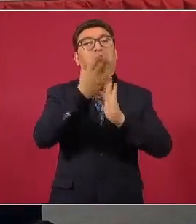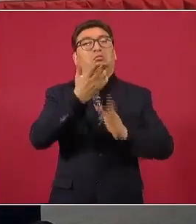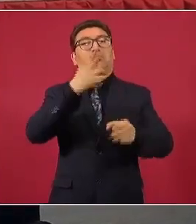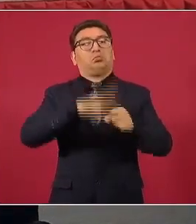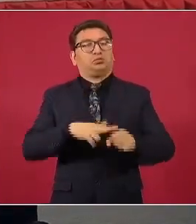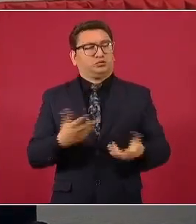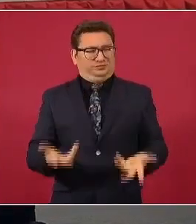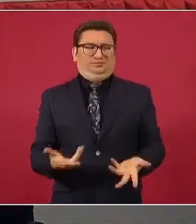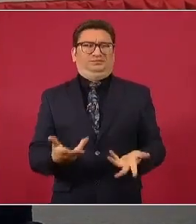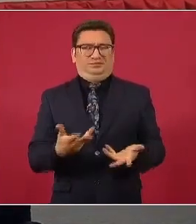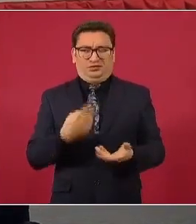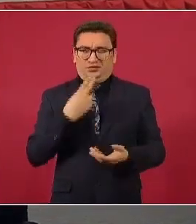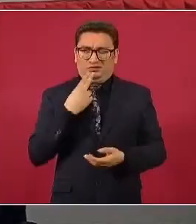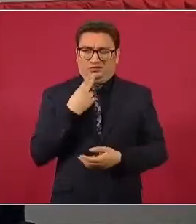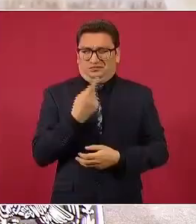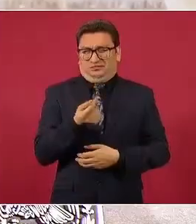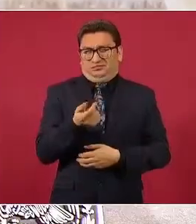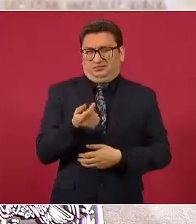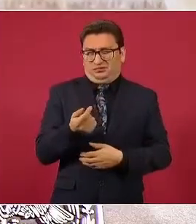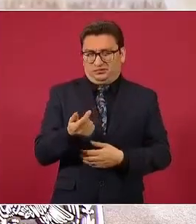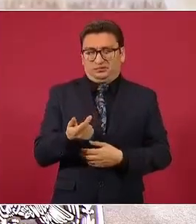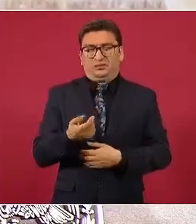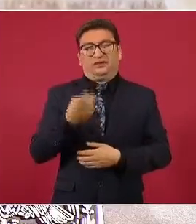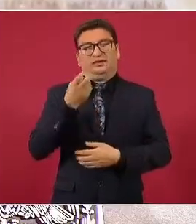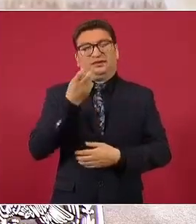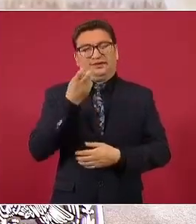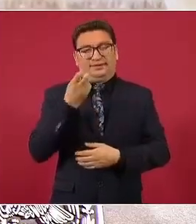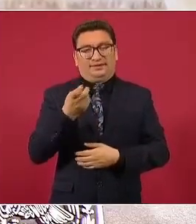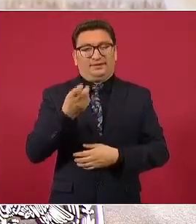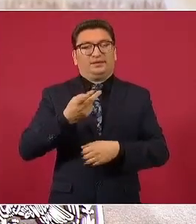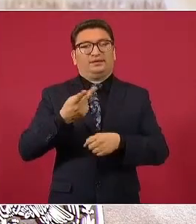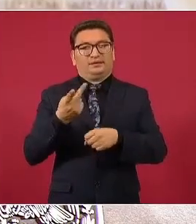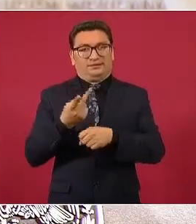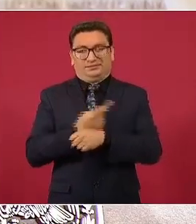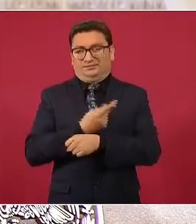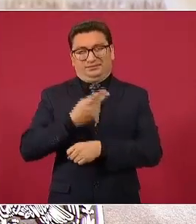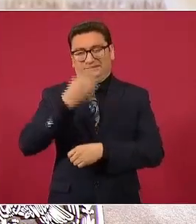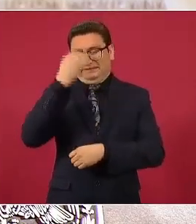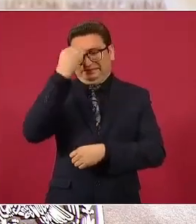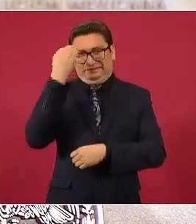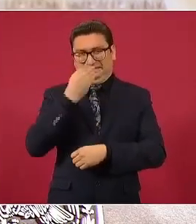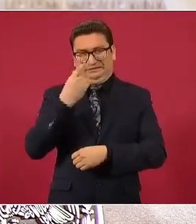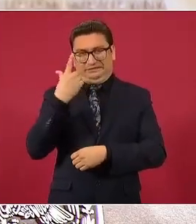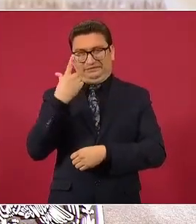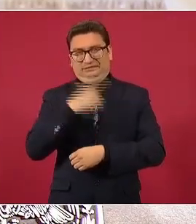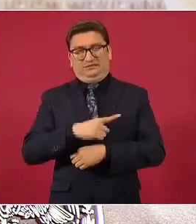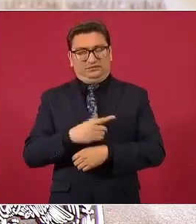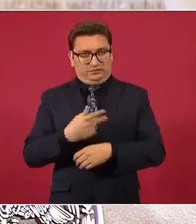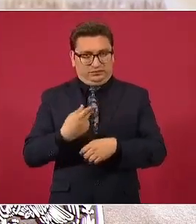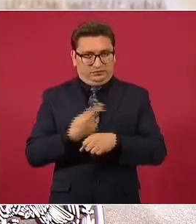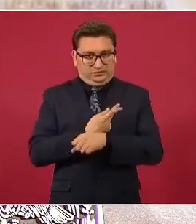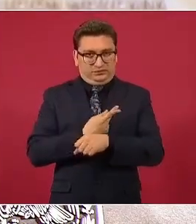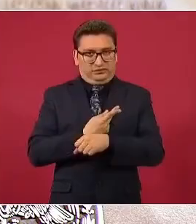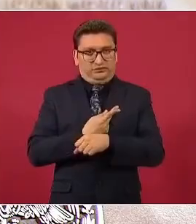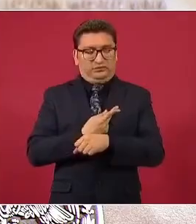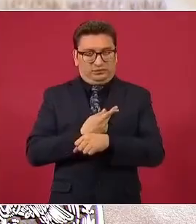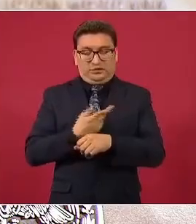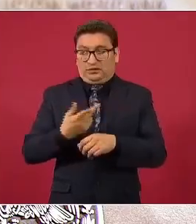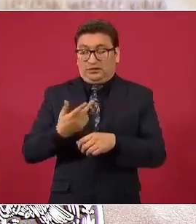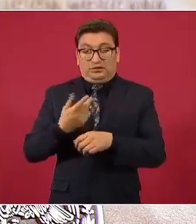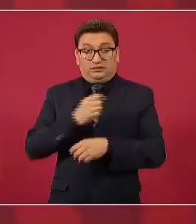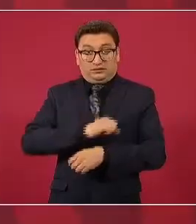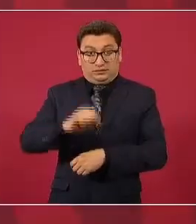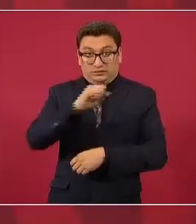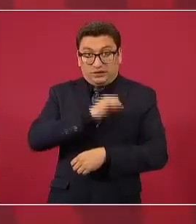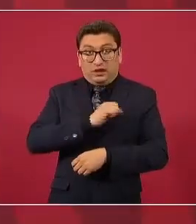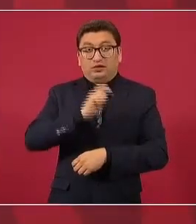hospital con poco uso, y eso es otra forma terrible de ver la salud y la atención médica